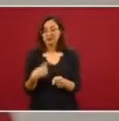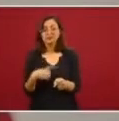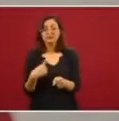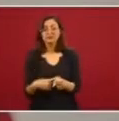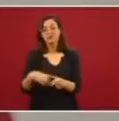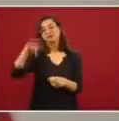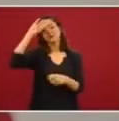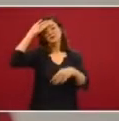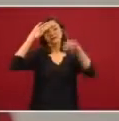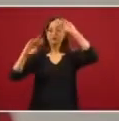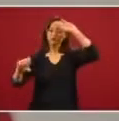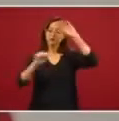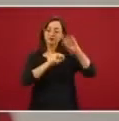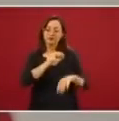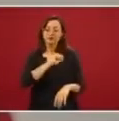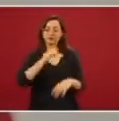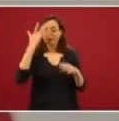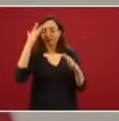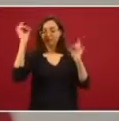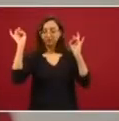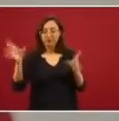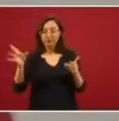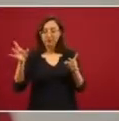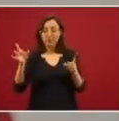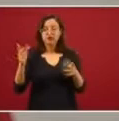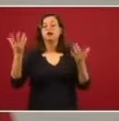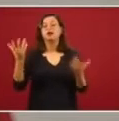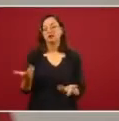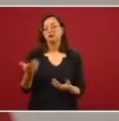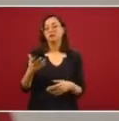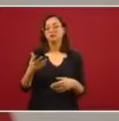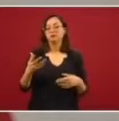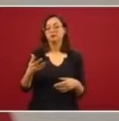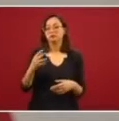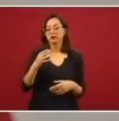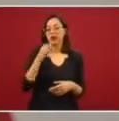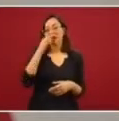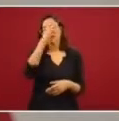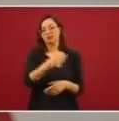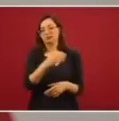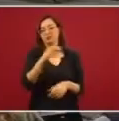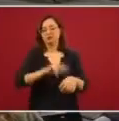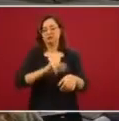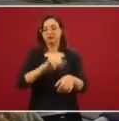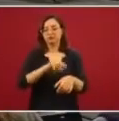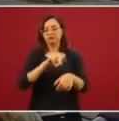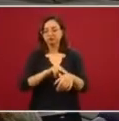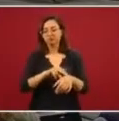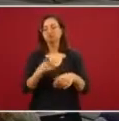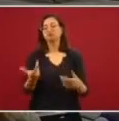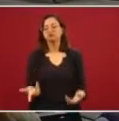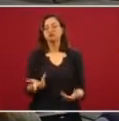fiebre tos dolor de cabeza etcétera alerten a la población a la autoridad sanitaria esto puede hacerse de manera